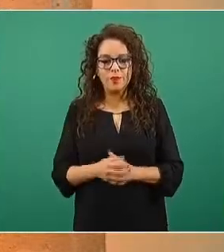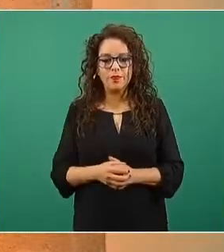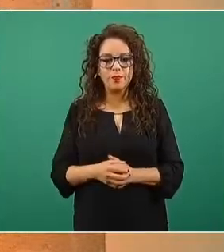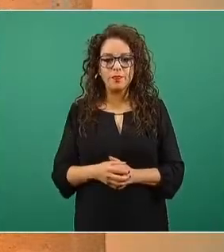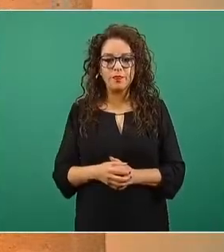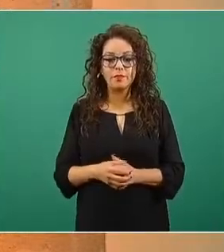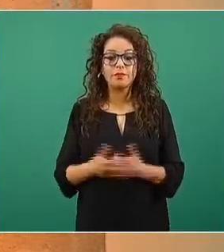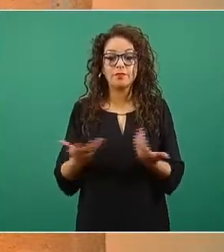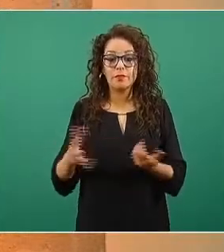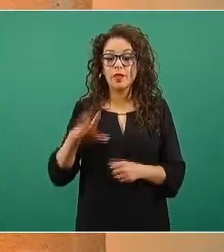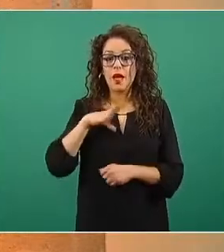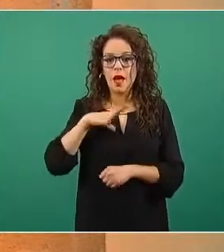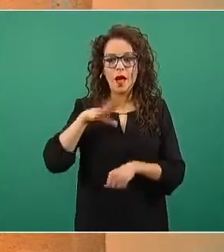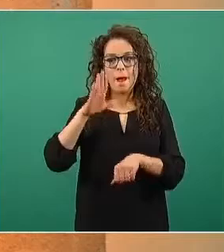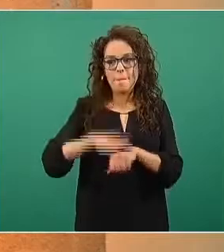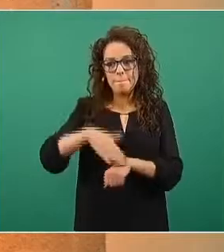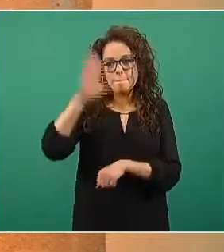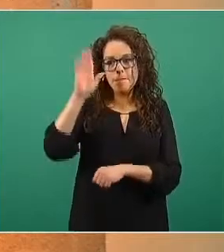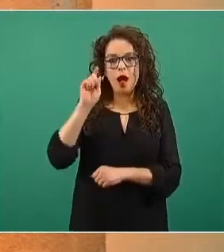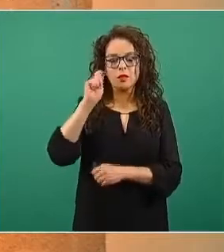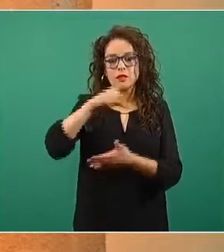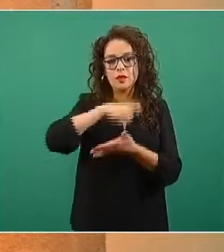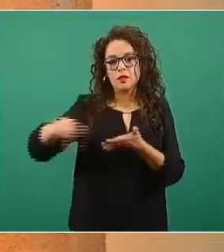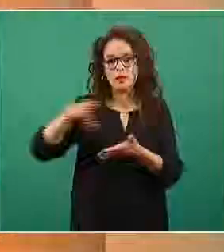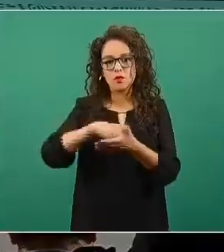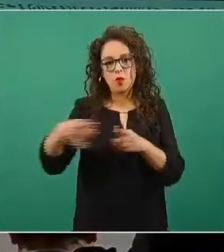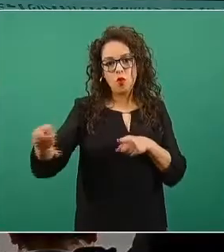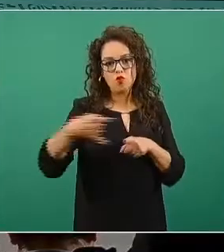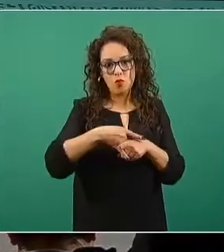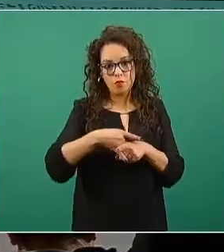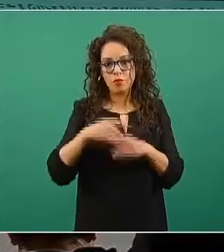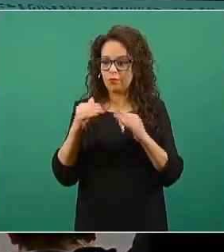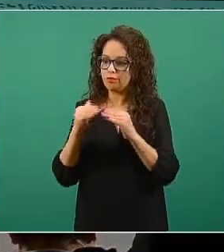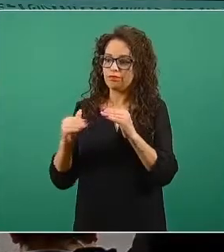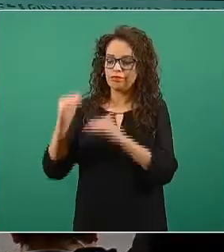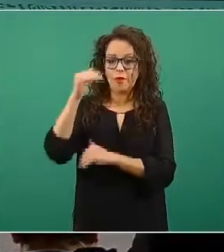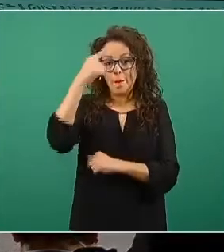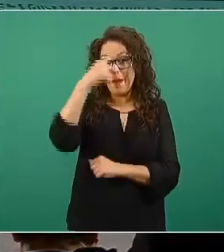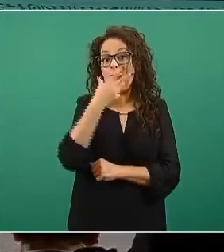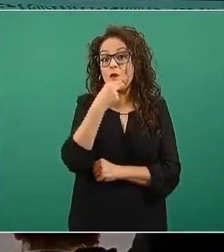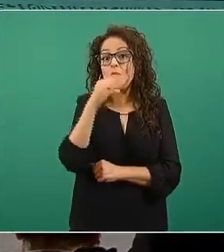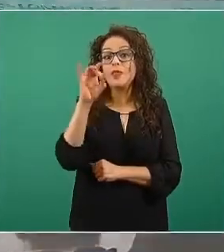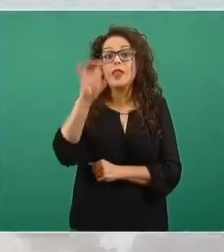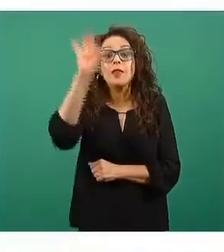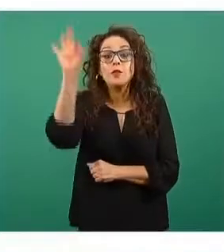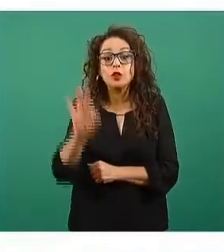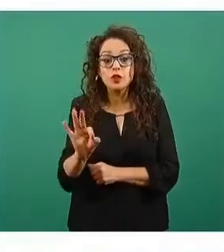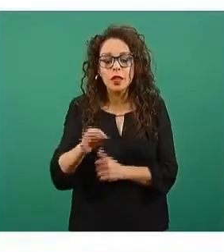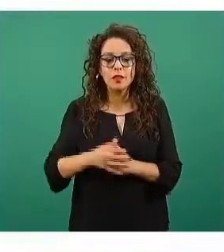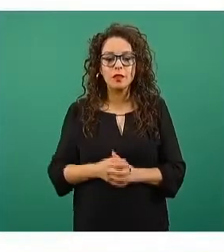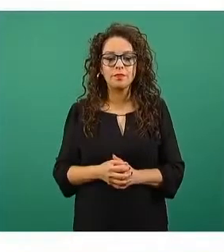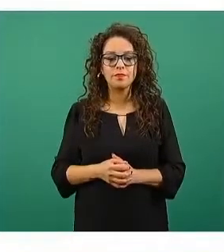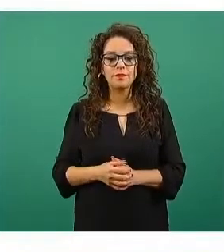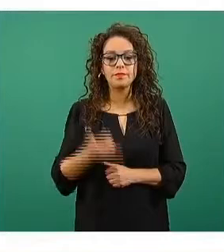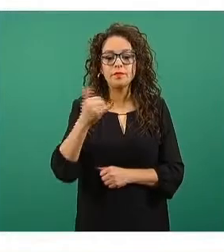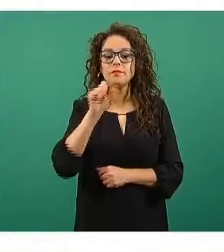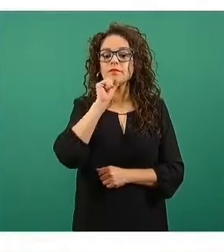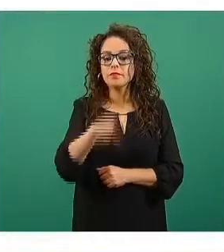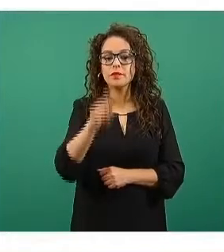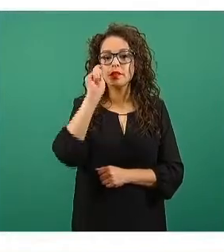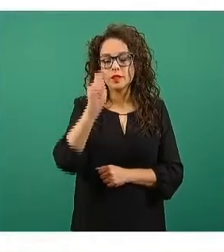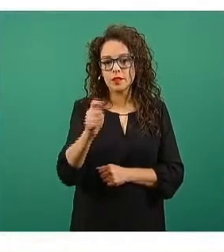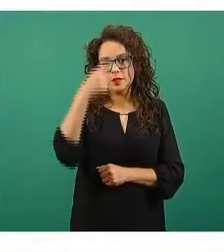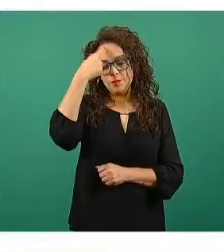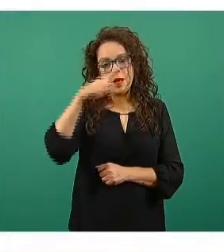adquisición del condón masculino en un 30% y se adquirieron también condones